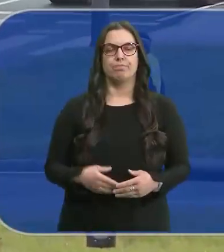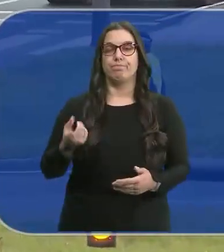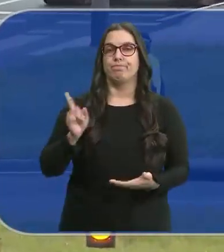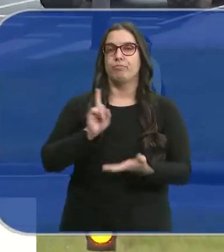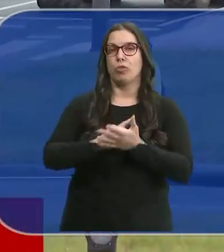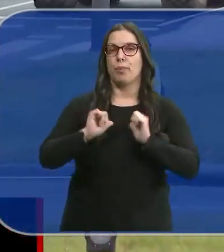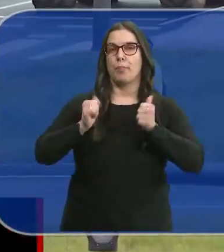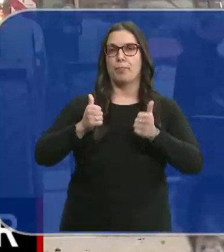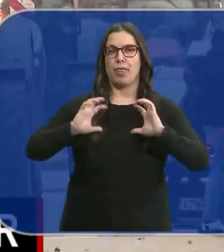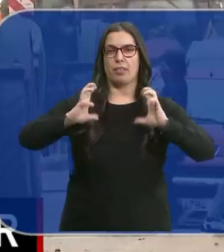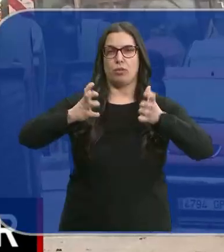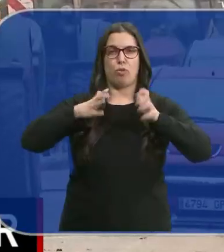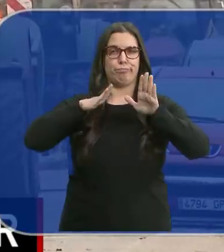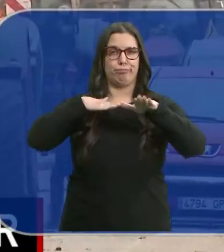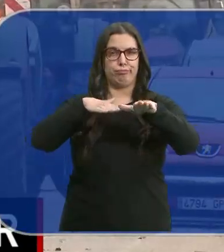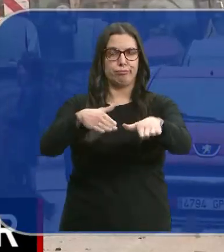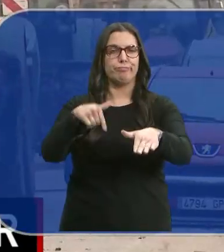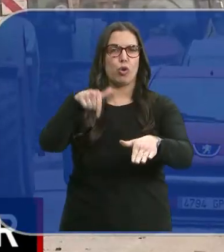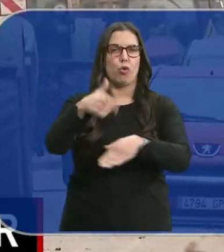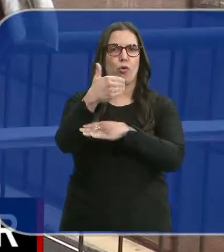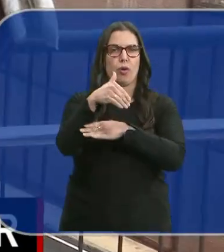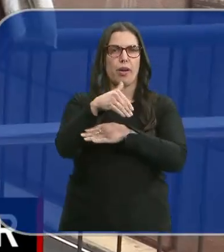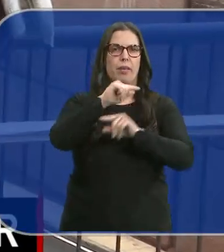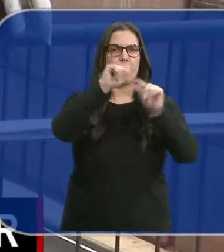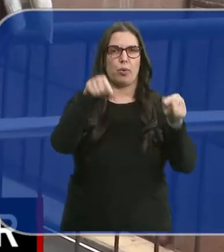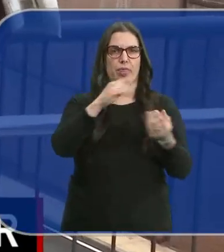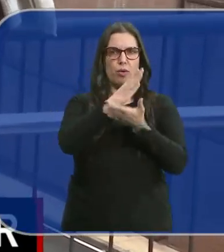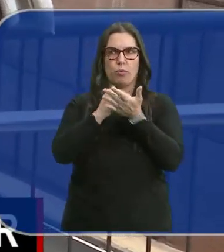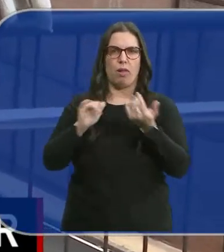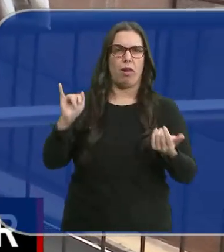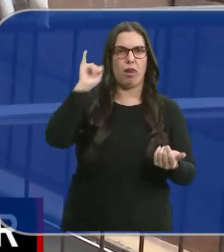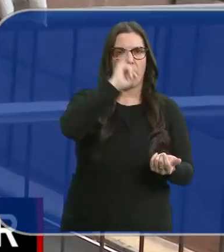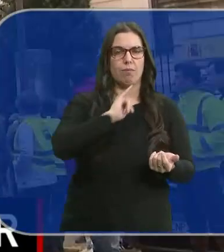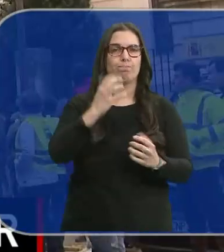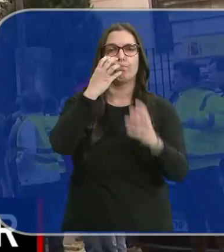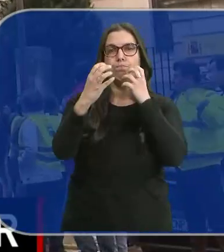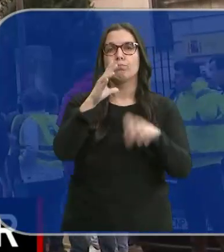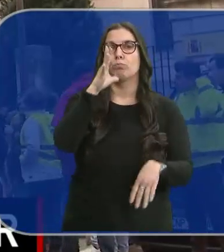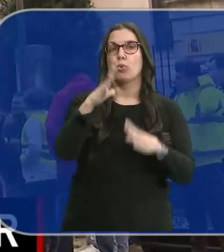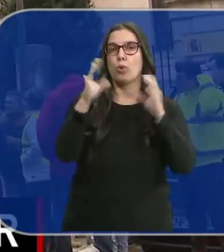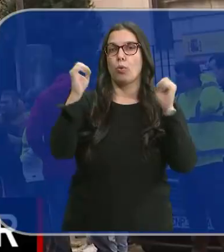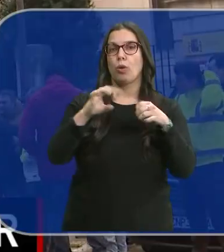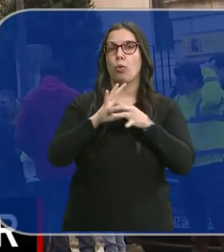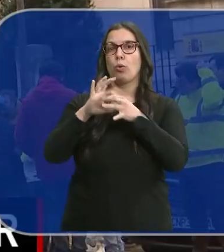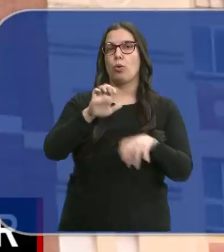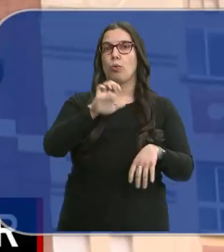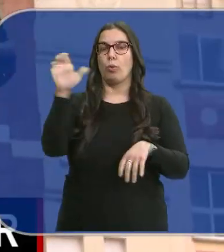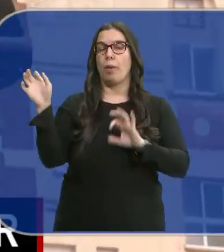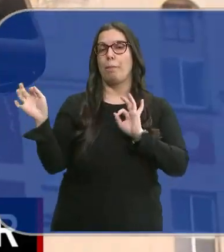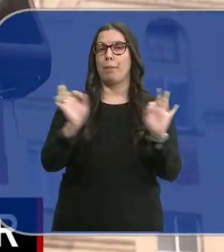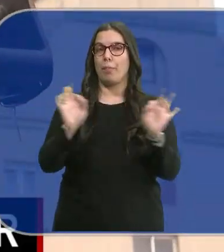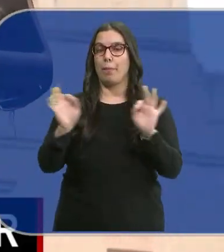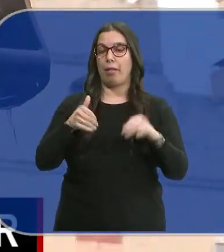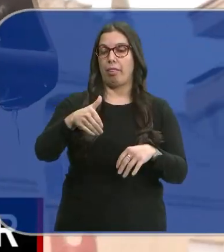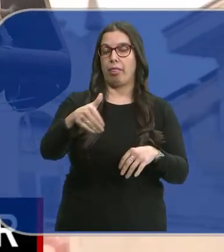Se reanudan las tractoradas. Hoy vuelven a salir a la calle en diferentes provincias de la comunidad en protesta por el acuerdo que la Unión Europea tiene